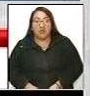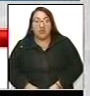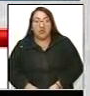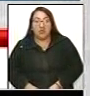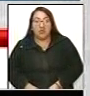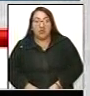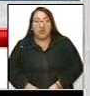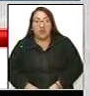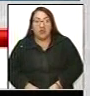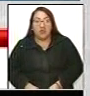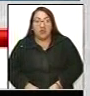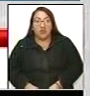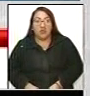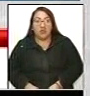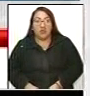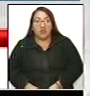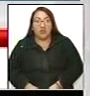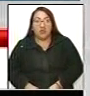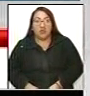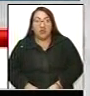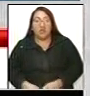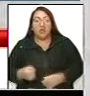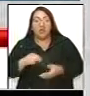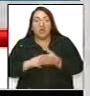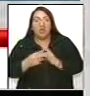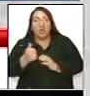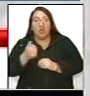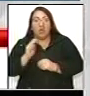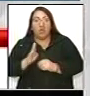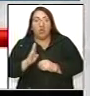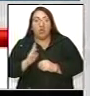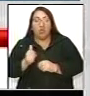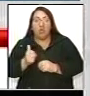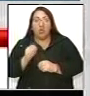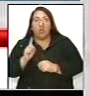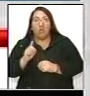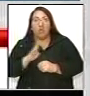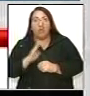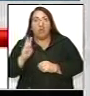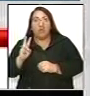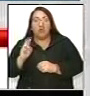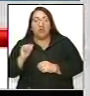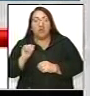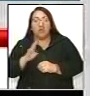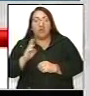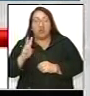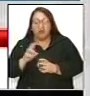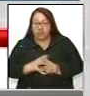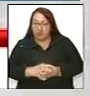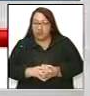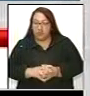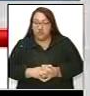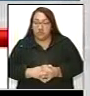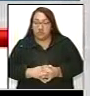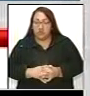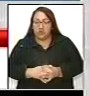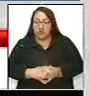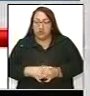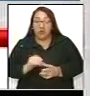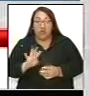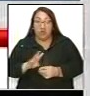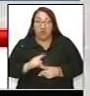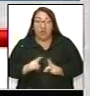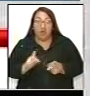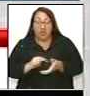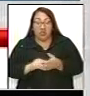que, por ejemplo, en este caso se ha comprado material de A1, A2, B1 y B2, cuatro niveles, ¿no?